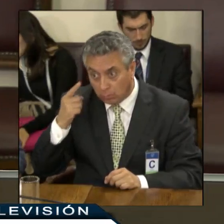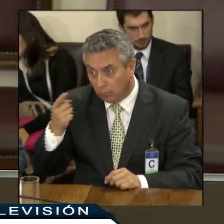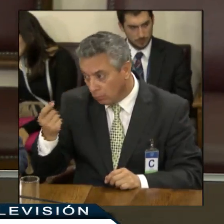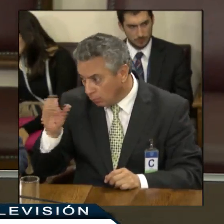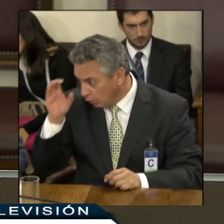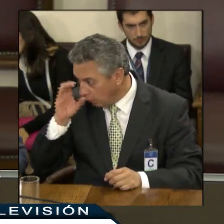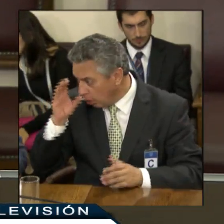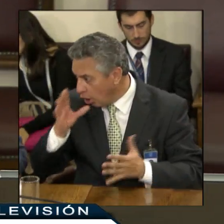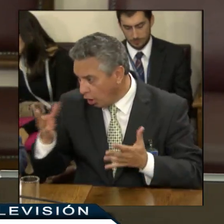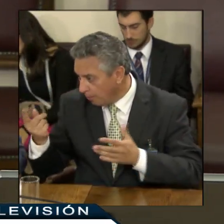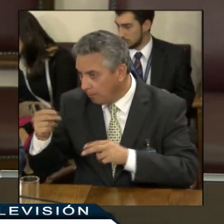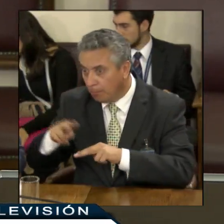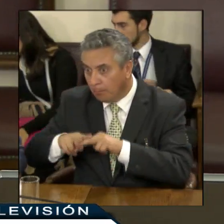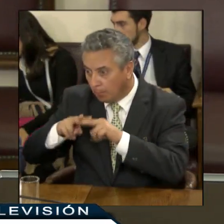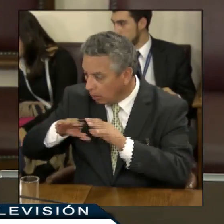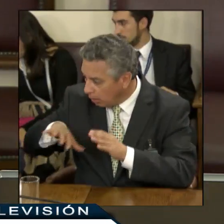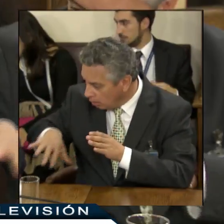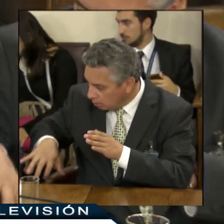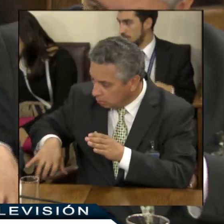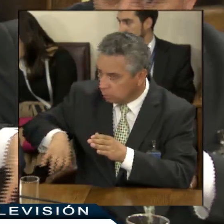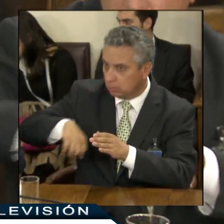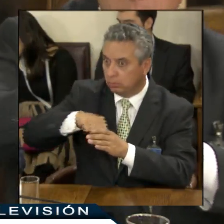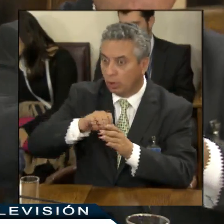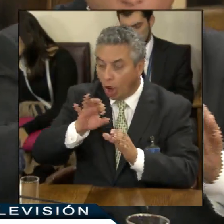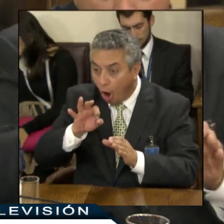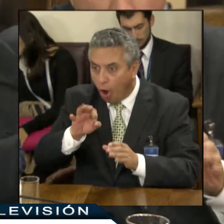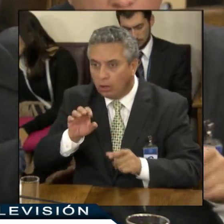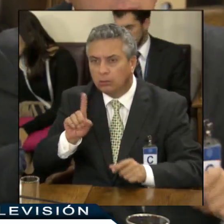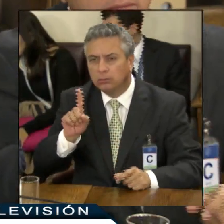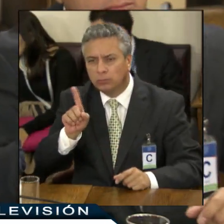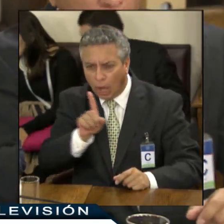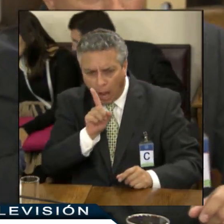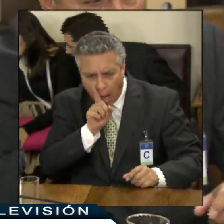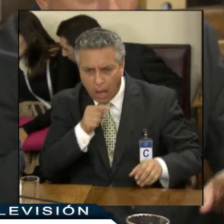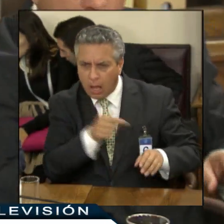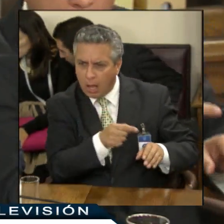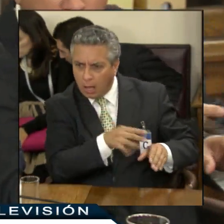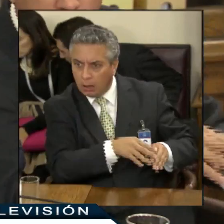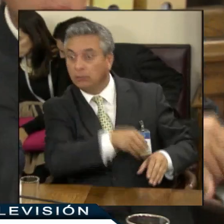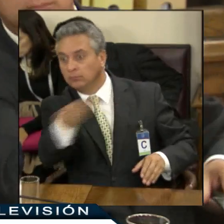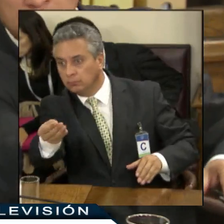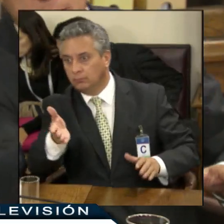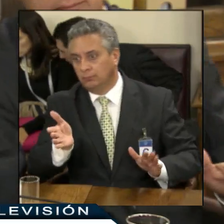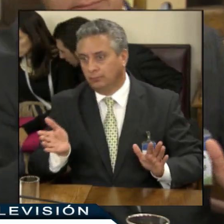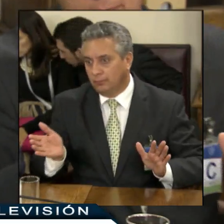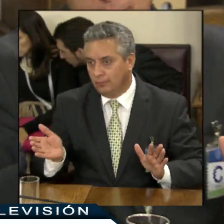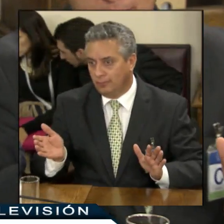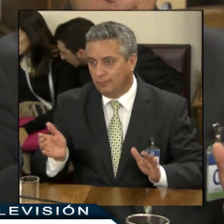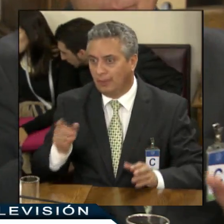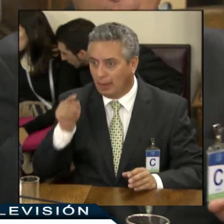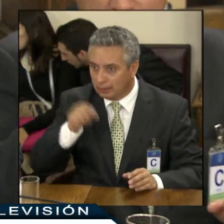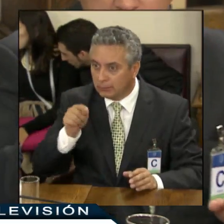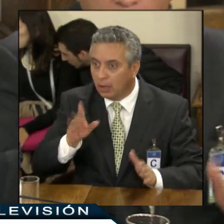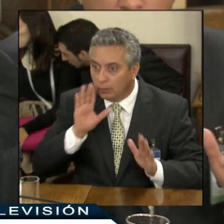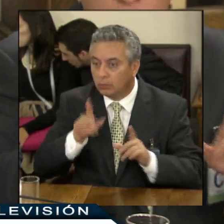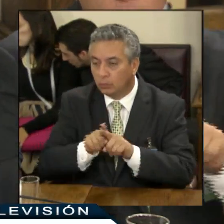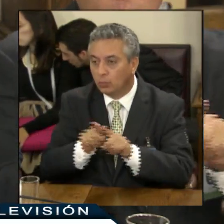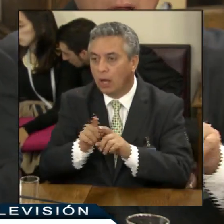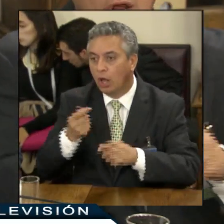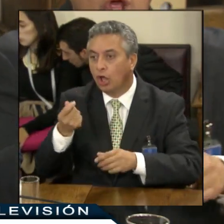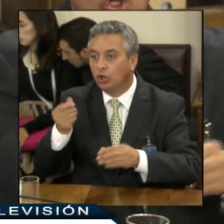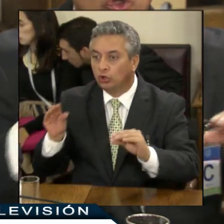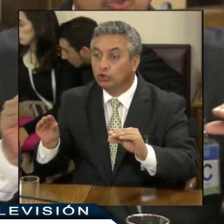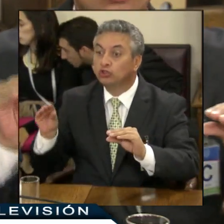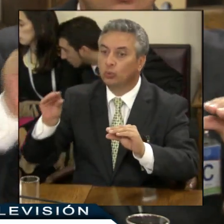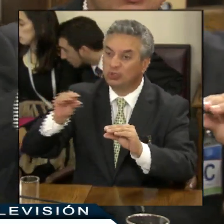fondo o utilice uno que ya está en ejercicio con el fin de de generar una especie como de subsidio